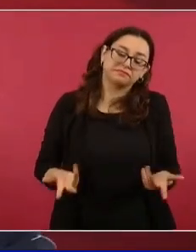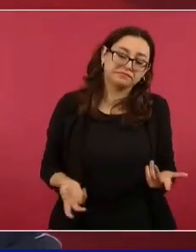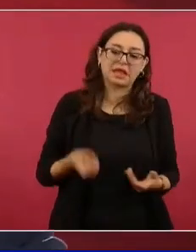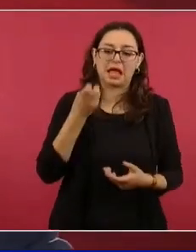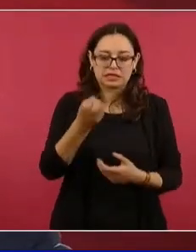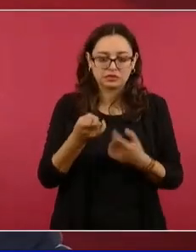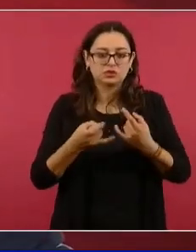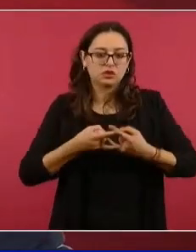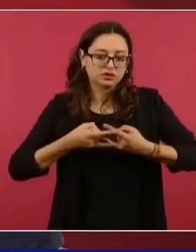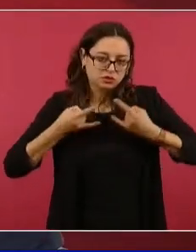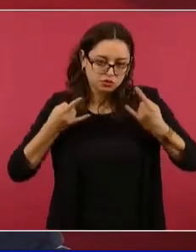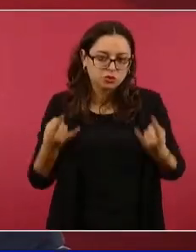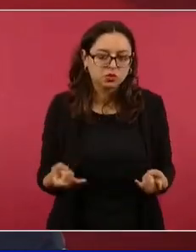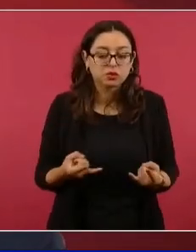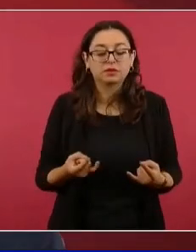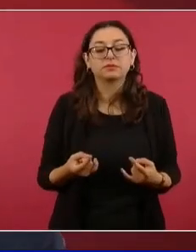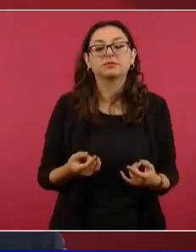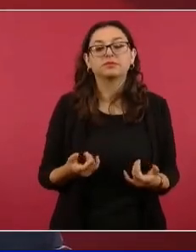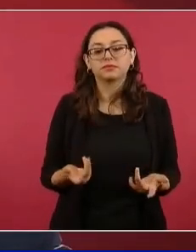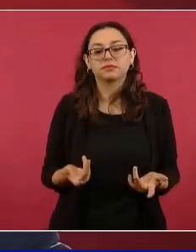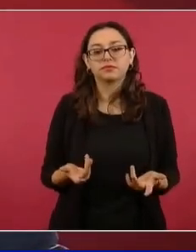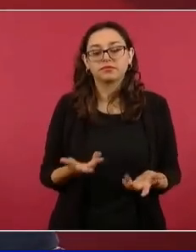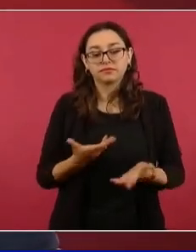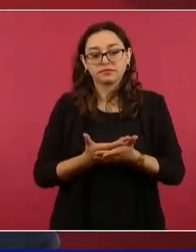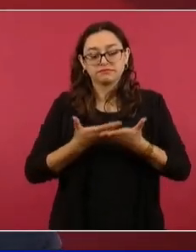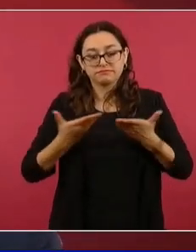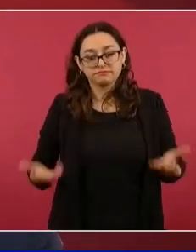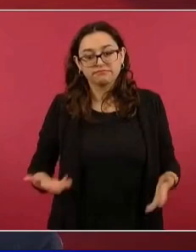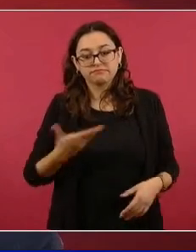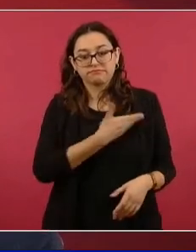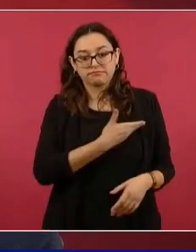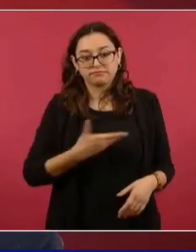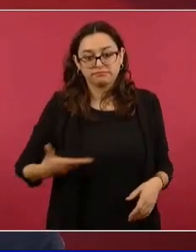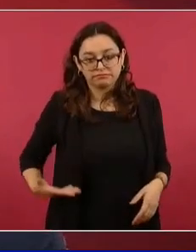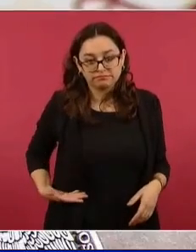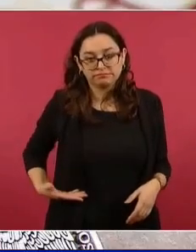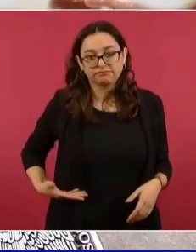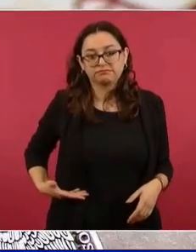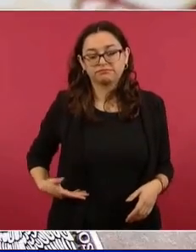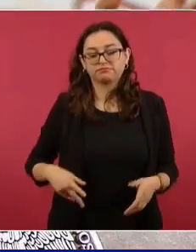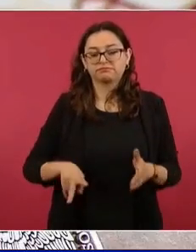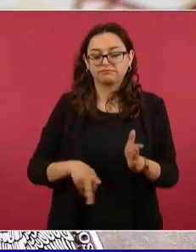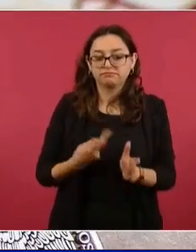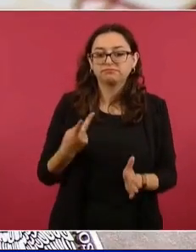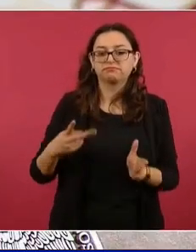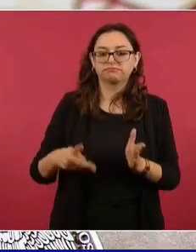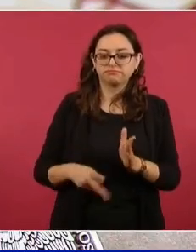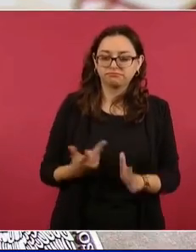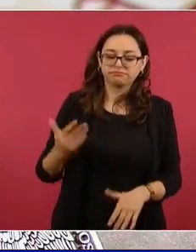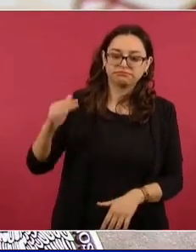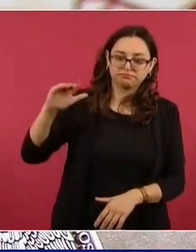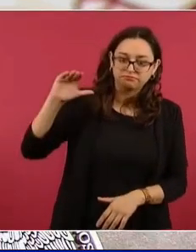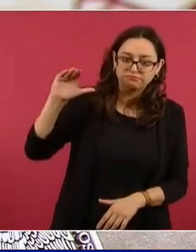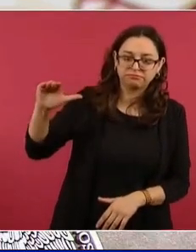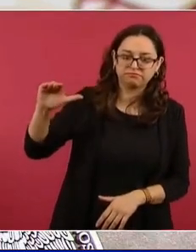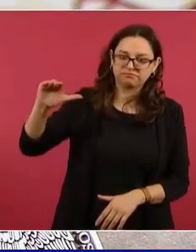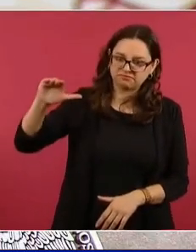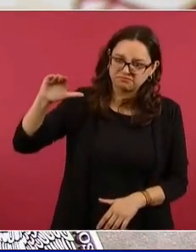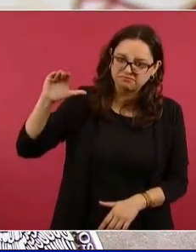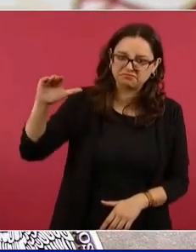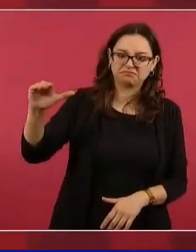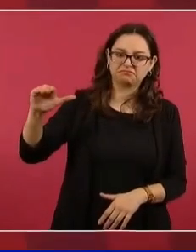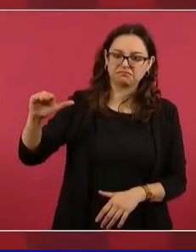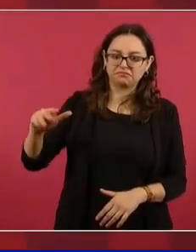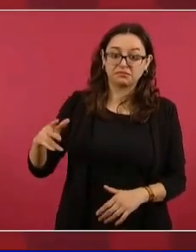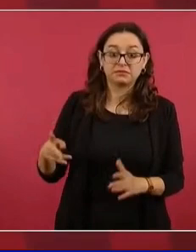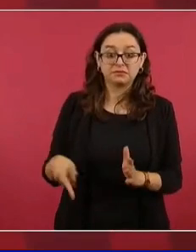ese sentido, el presidente de la República, nuestro presidente, ha externado enfáticamente, creo que ha sido el presidente más